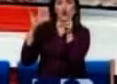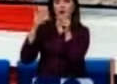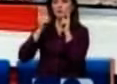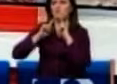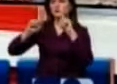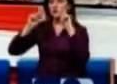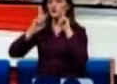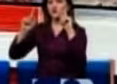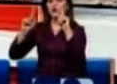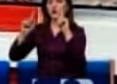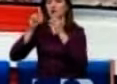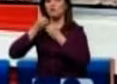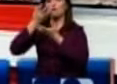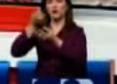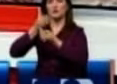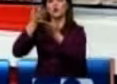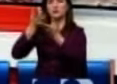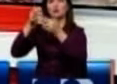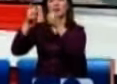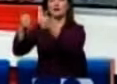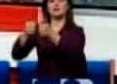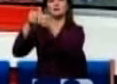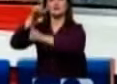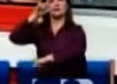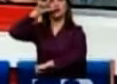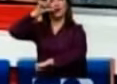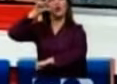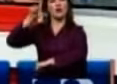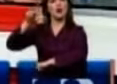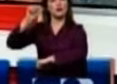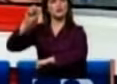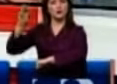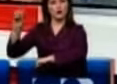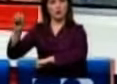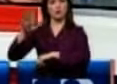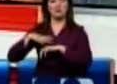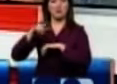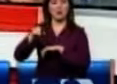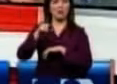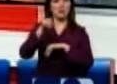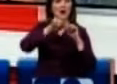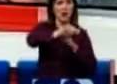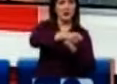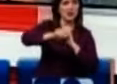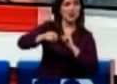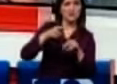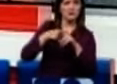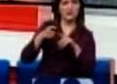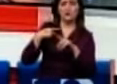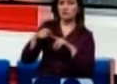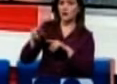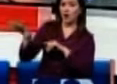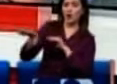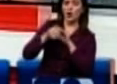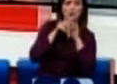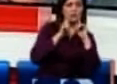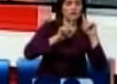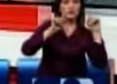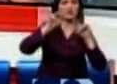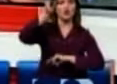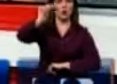relacionado con el candidato Guillermo Lasso. Expertos consideran que el expediente no tiene sustento, pues los medios habrían incurrido en